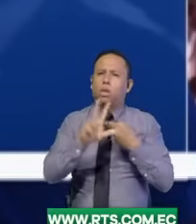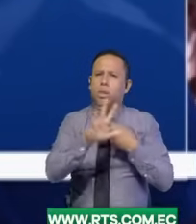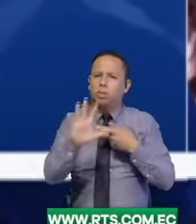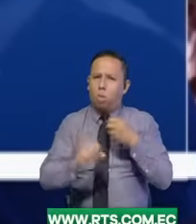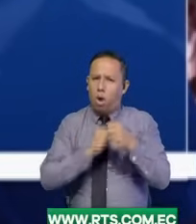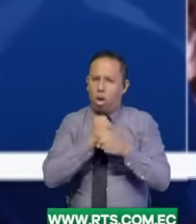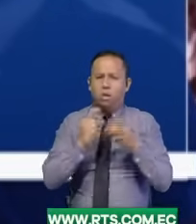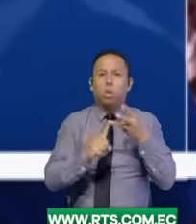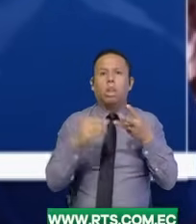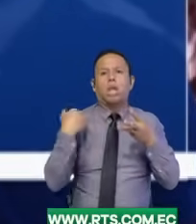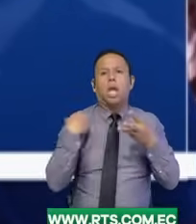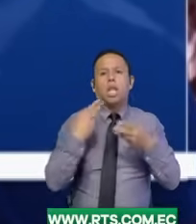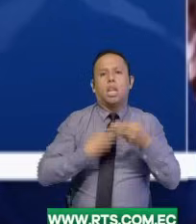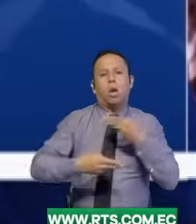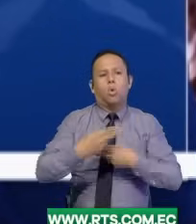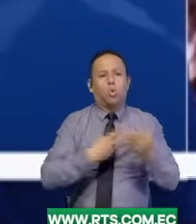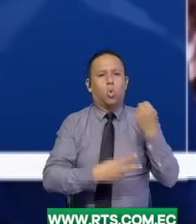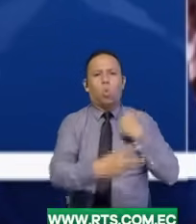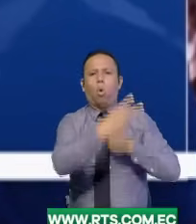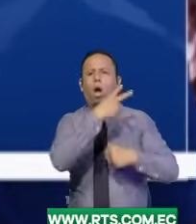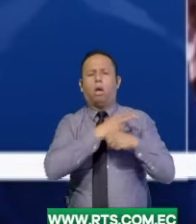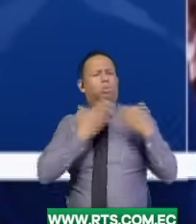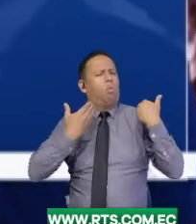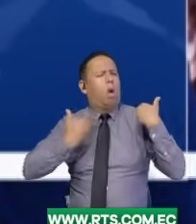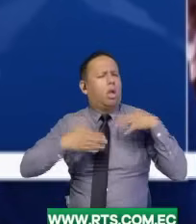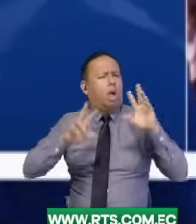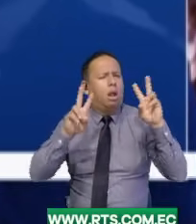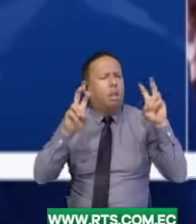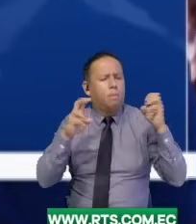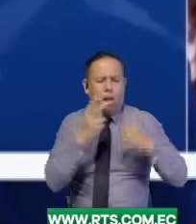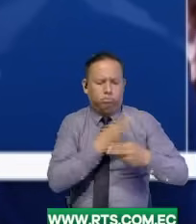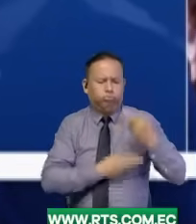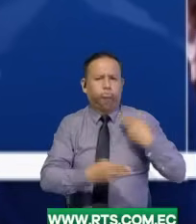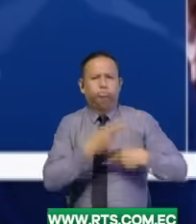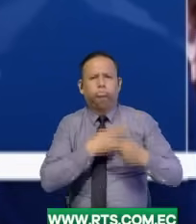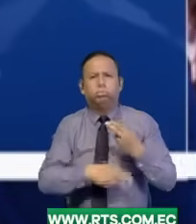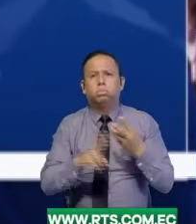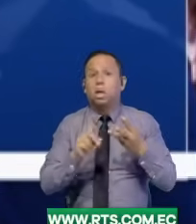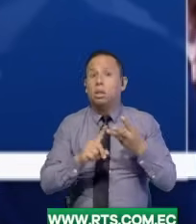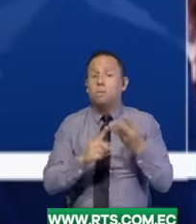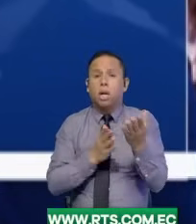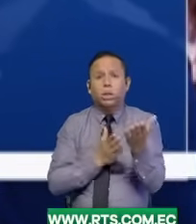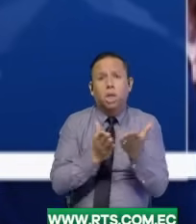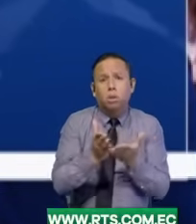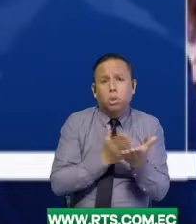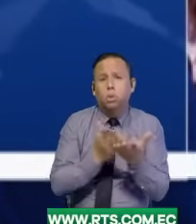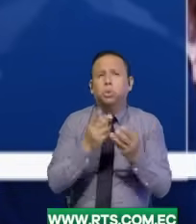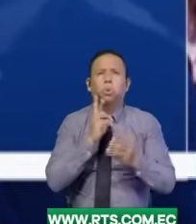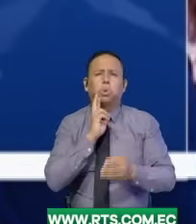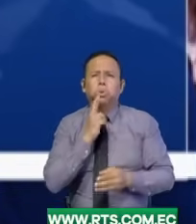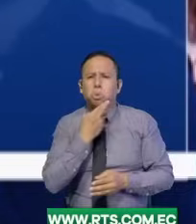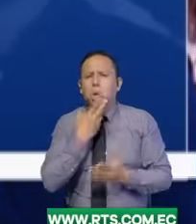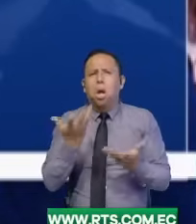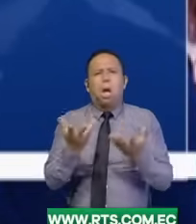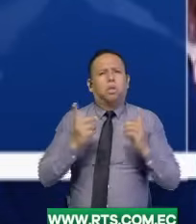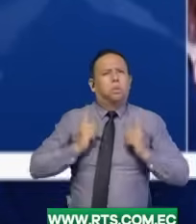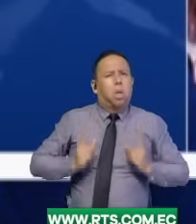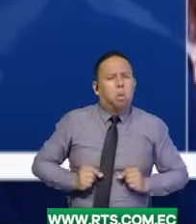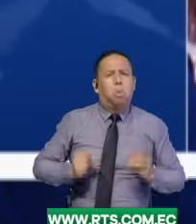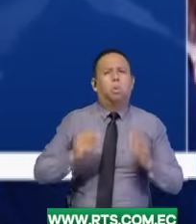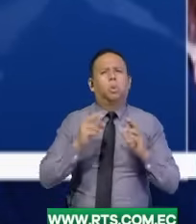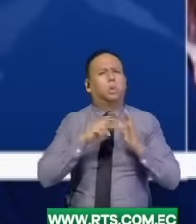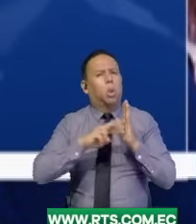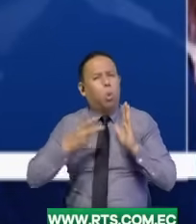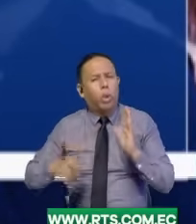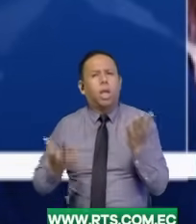un negocio hace 2 años de cualquier tipo, incluidos bienes y servicios como restaurantes, salud,